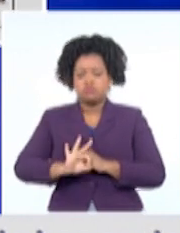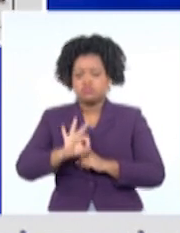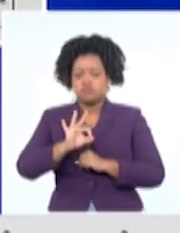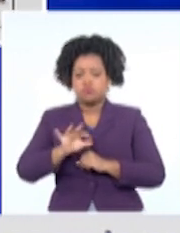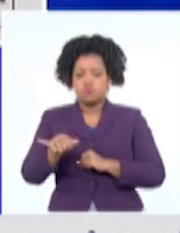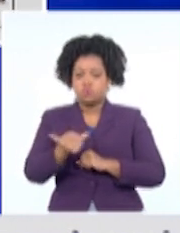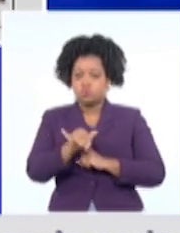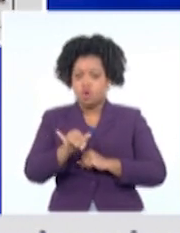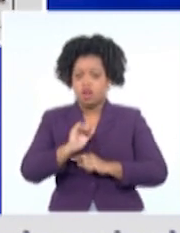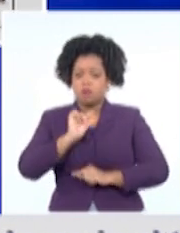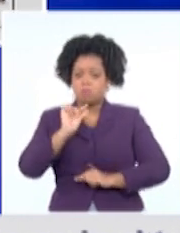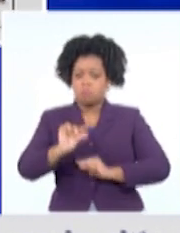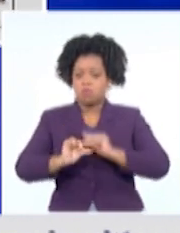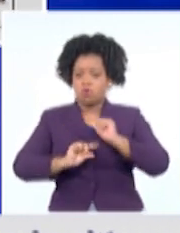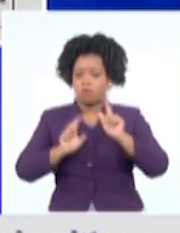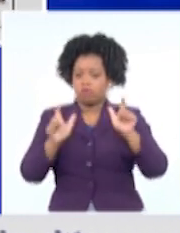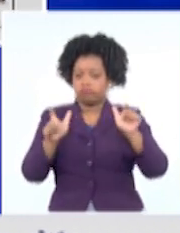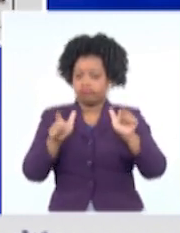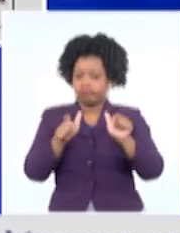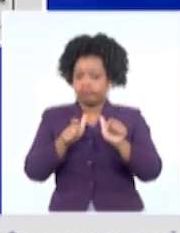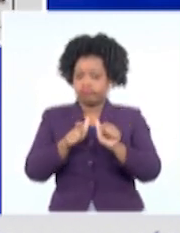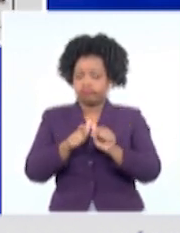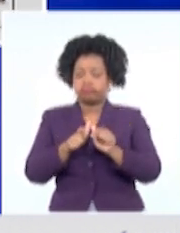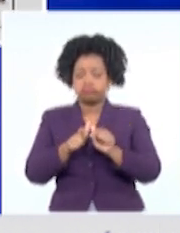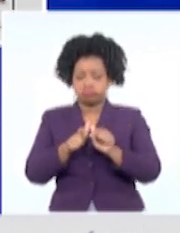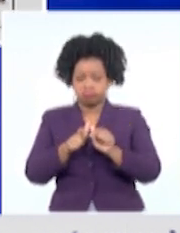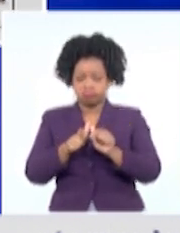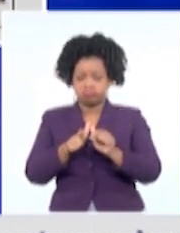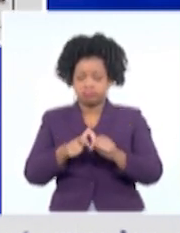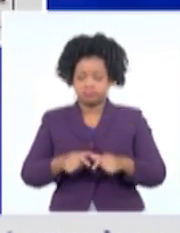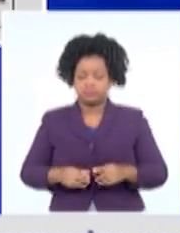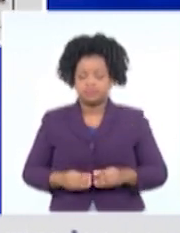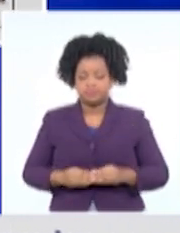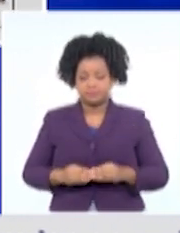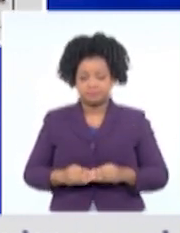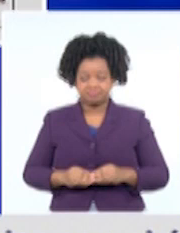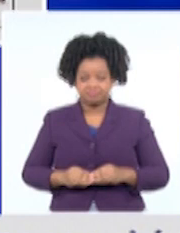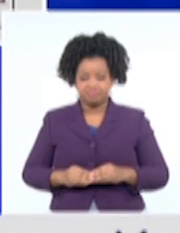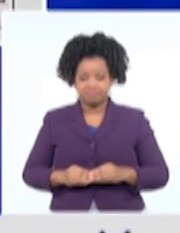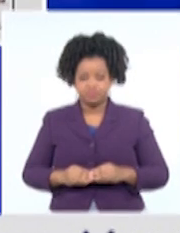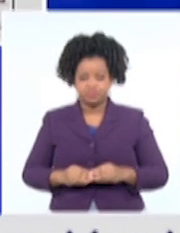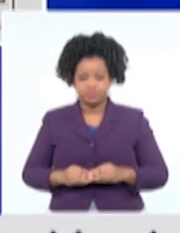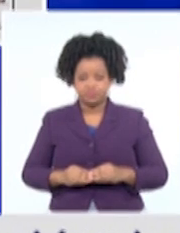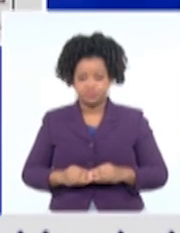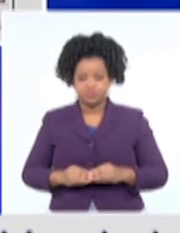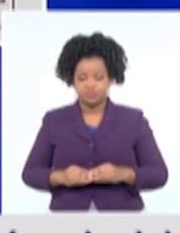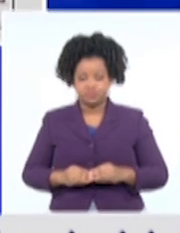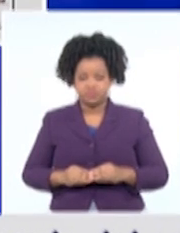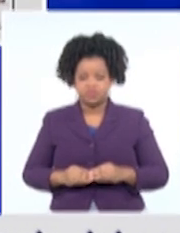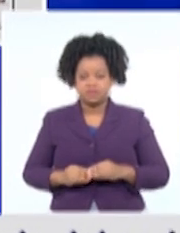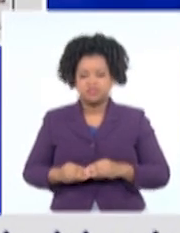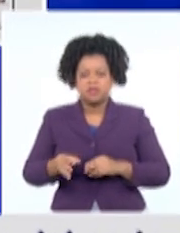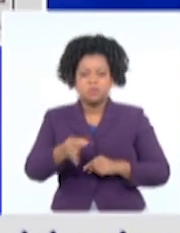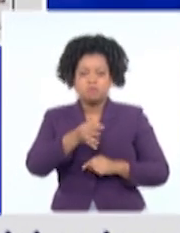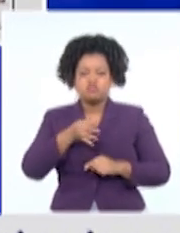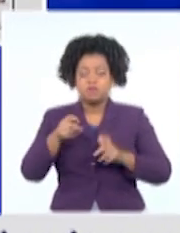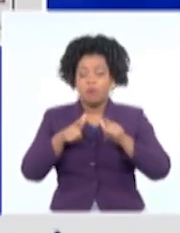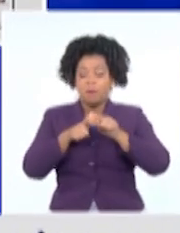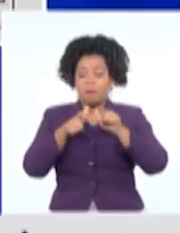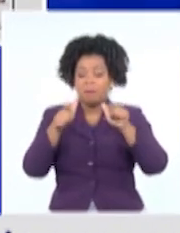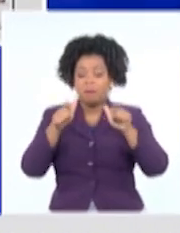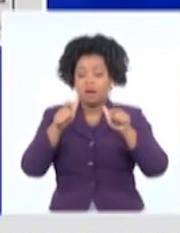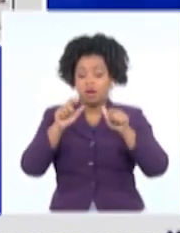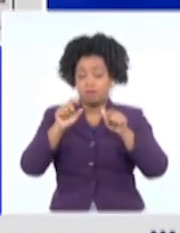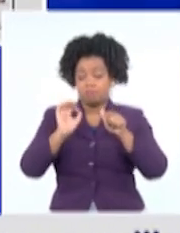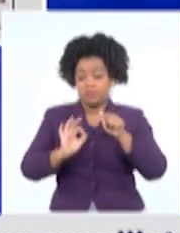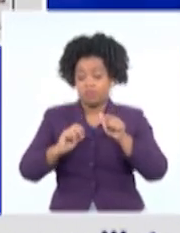va disminuyendo, menos inclinada, pero va disminuyendo. Y ahí tienen los municipios que aportan la mayor incidencia en estos